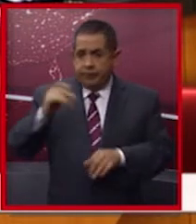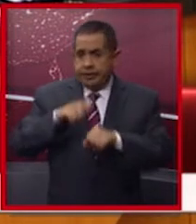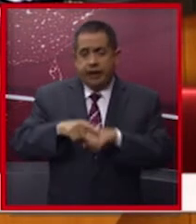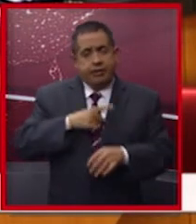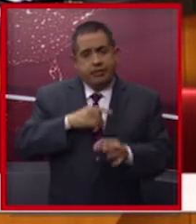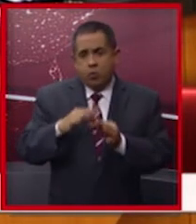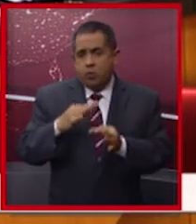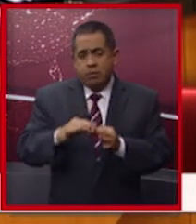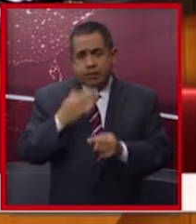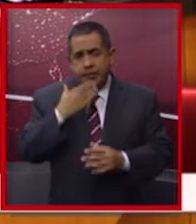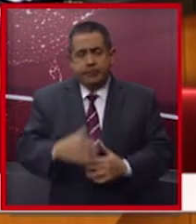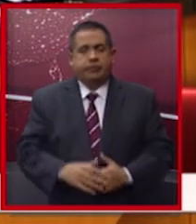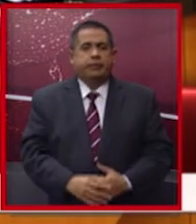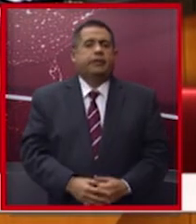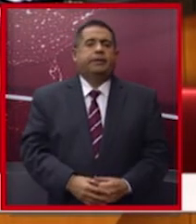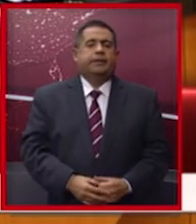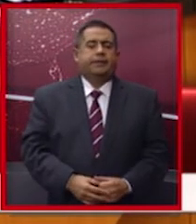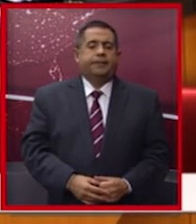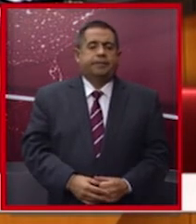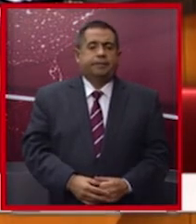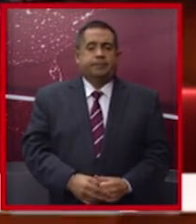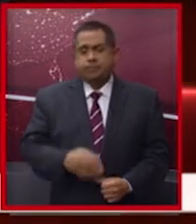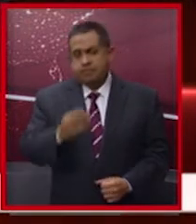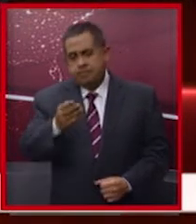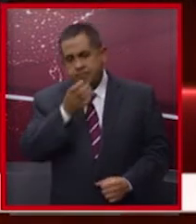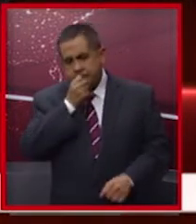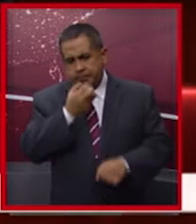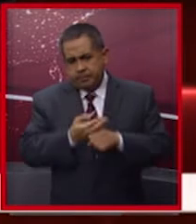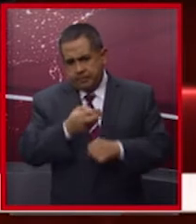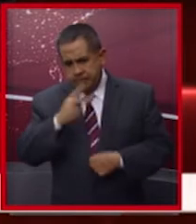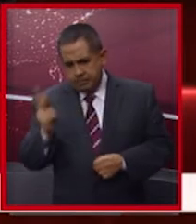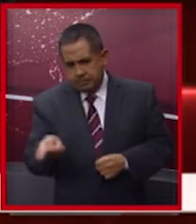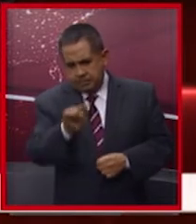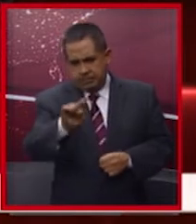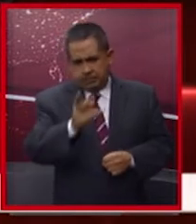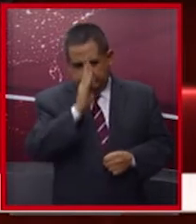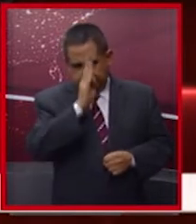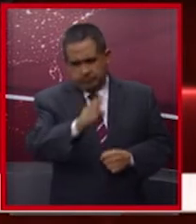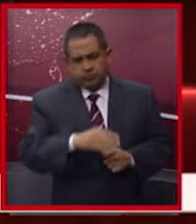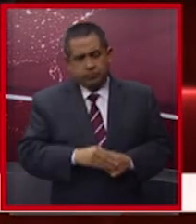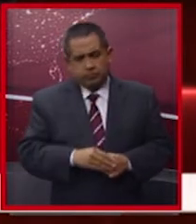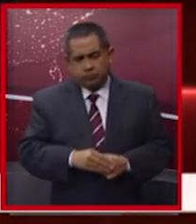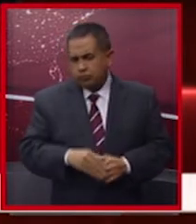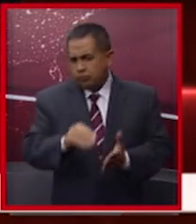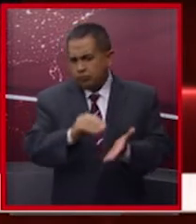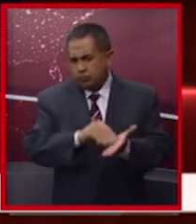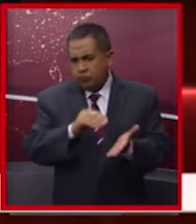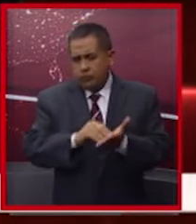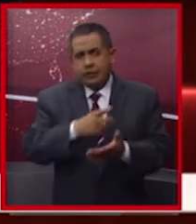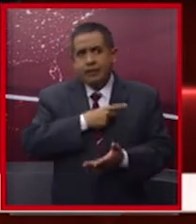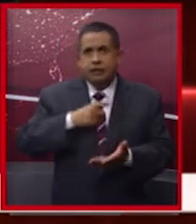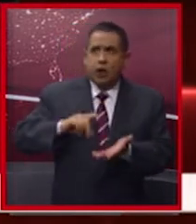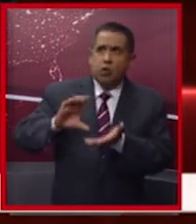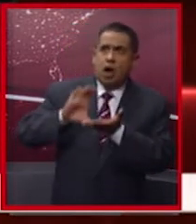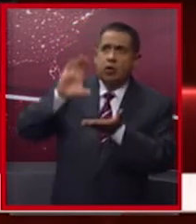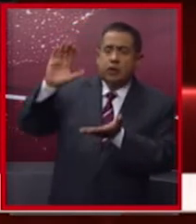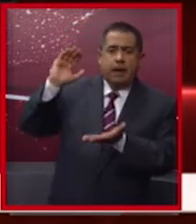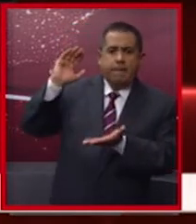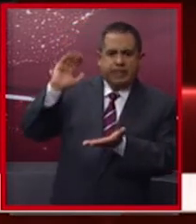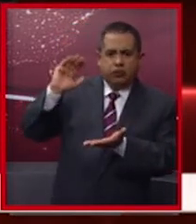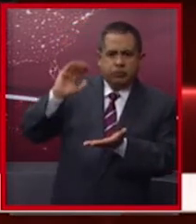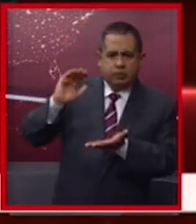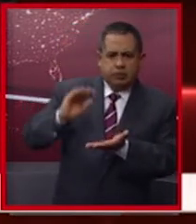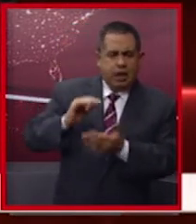federal. Señor secretario, le pregunto, ¿continuará la reducción de la deuda pública para el